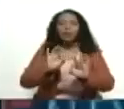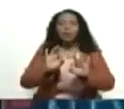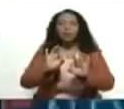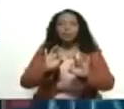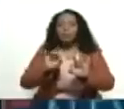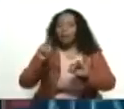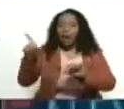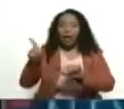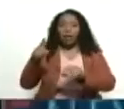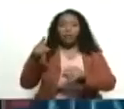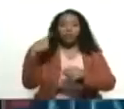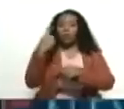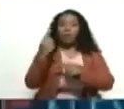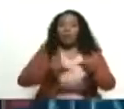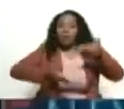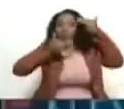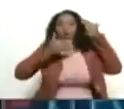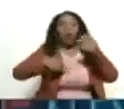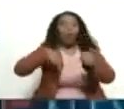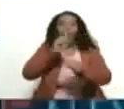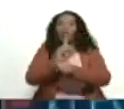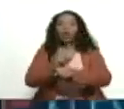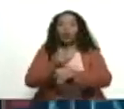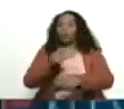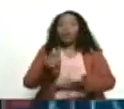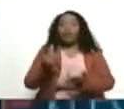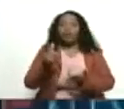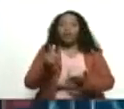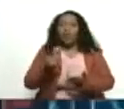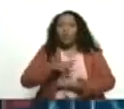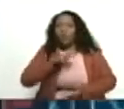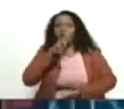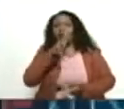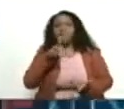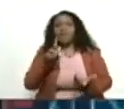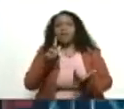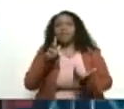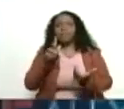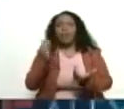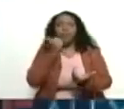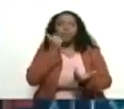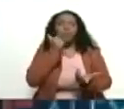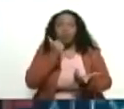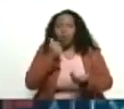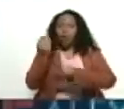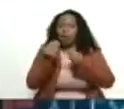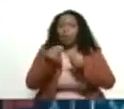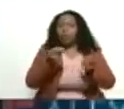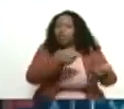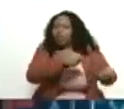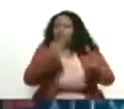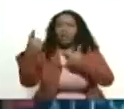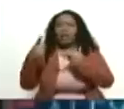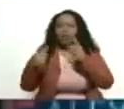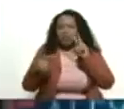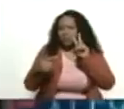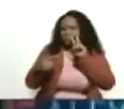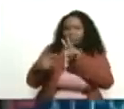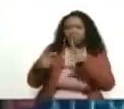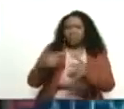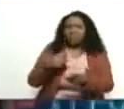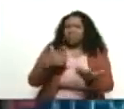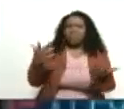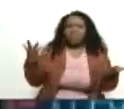ser secuestrado. Fue un vulgar secuestro. Fue la expresión más acabada